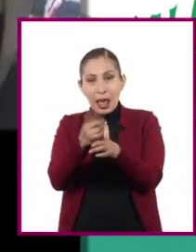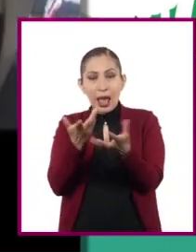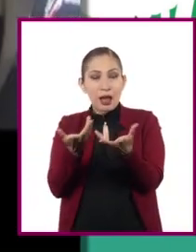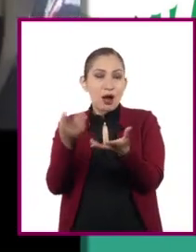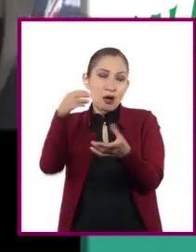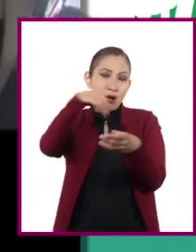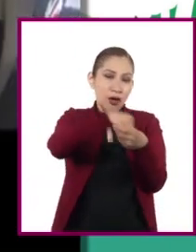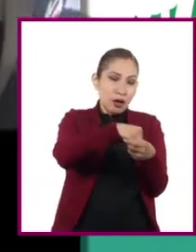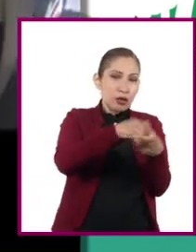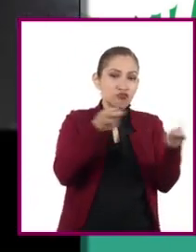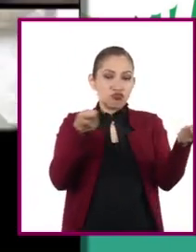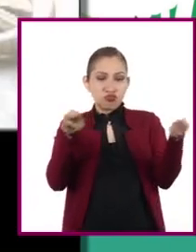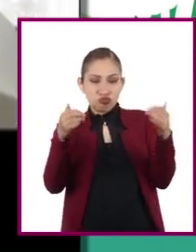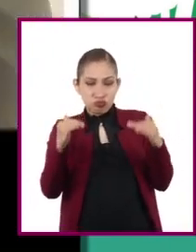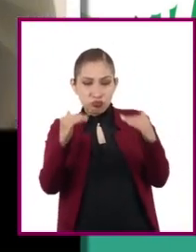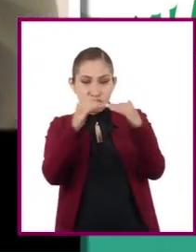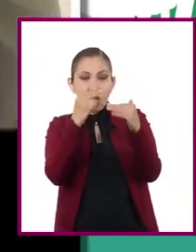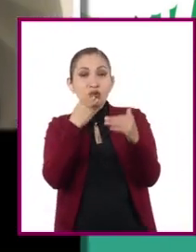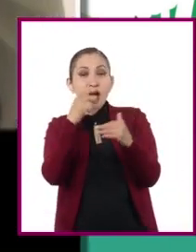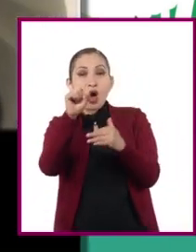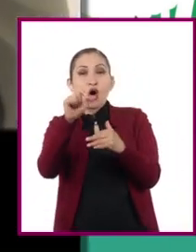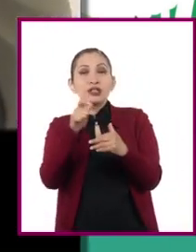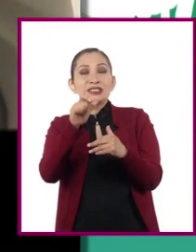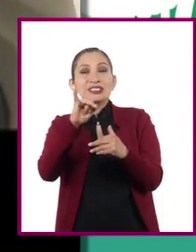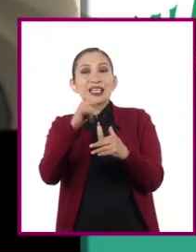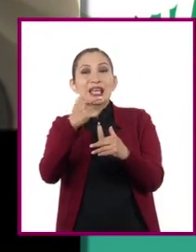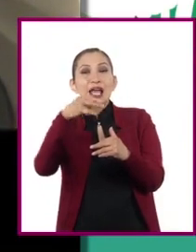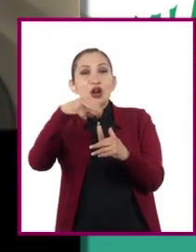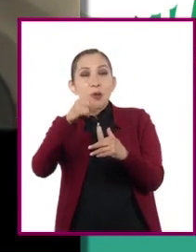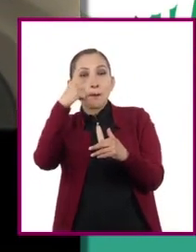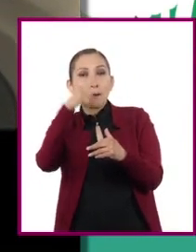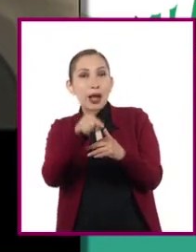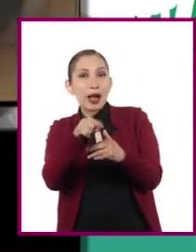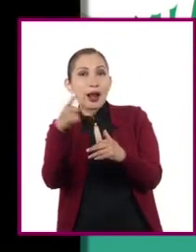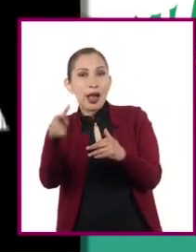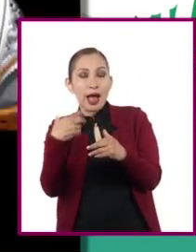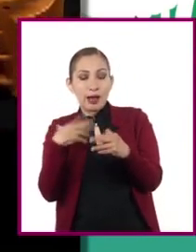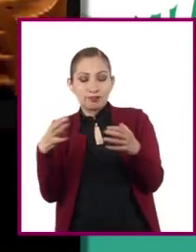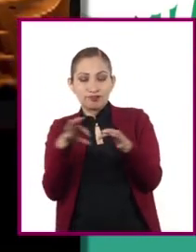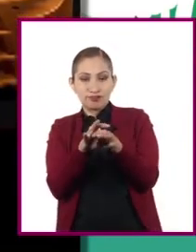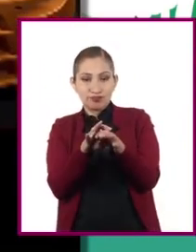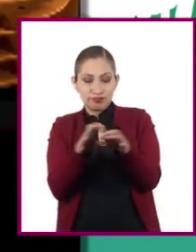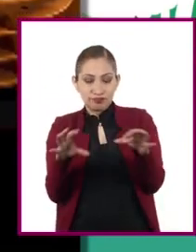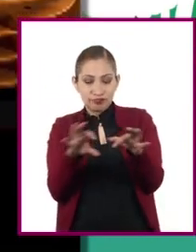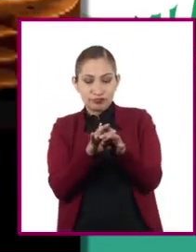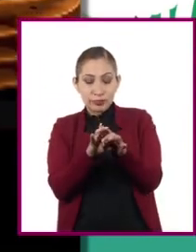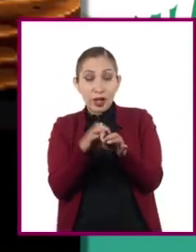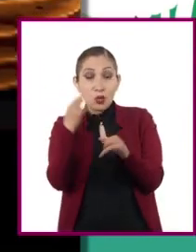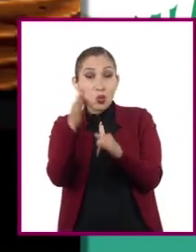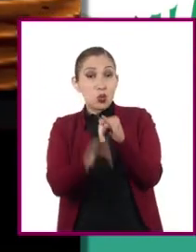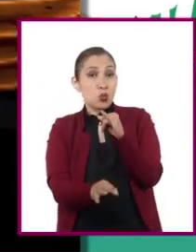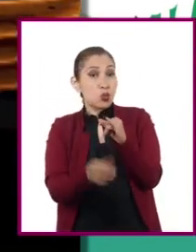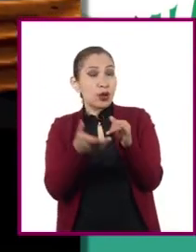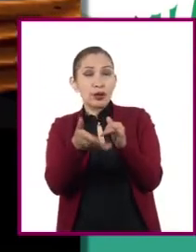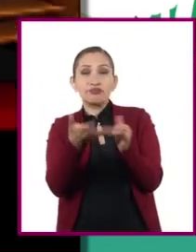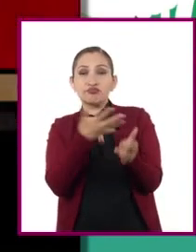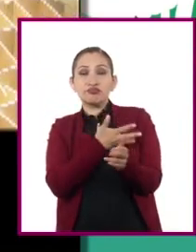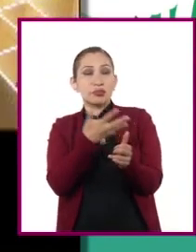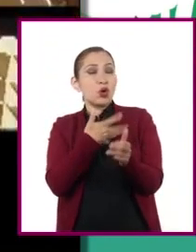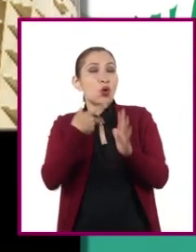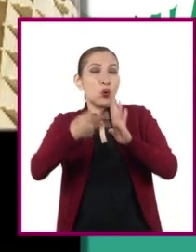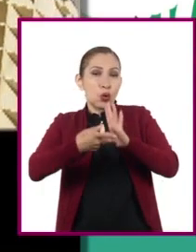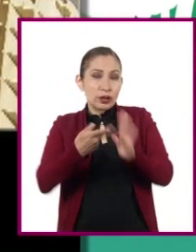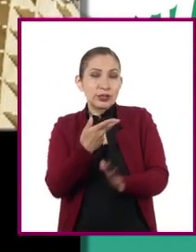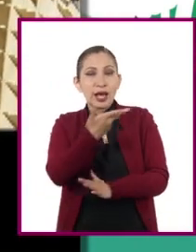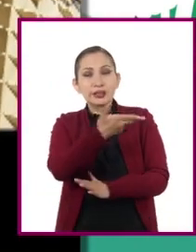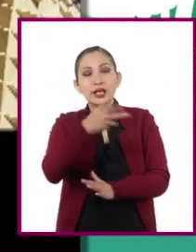entrar como en balance, y utiliza oxígeno para hacer esa unión. Entonces, al final tenemos de